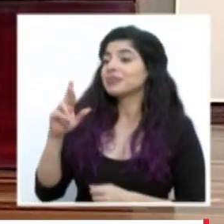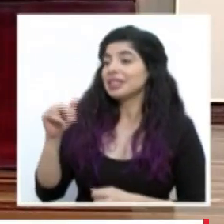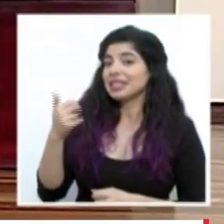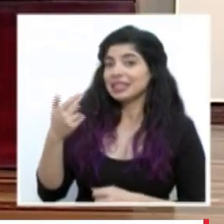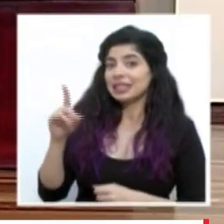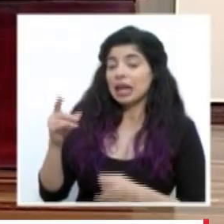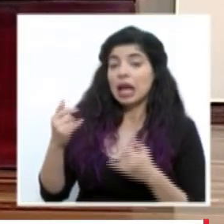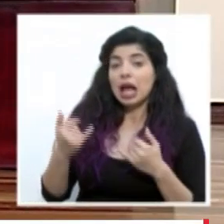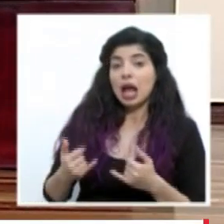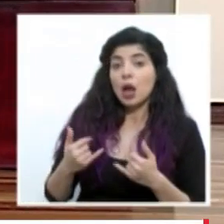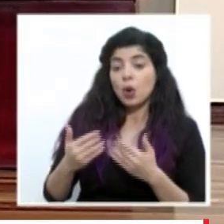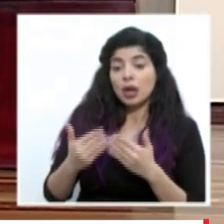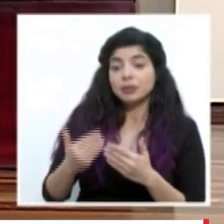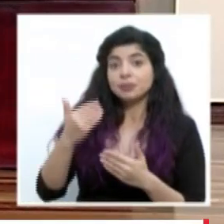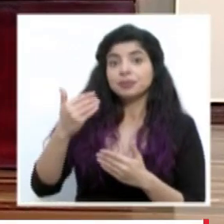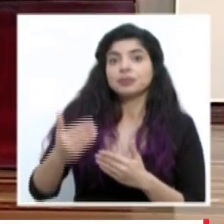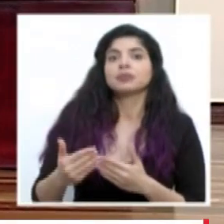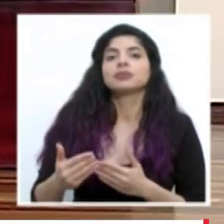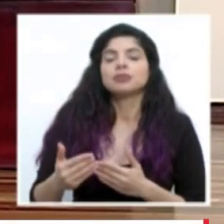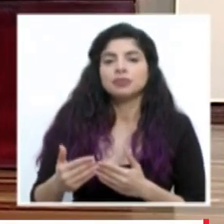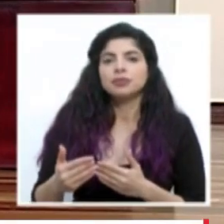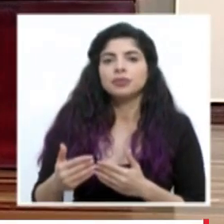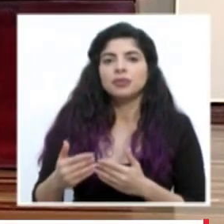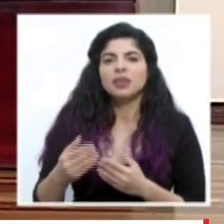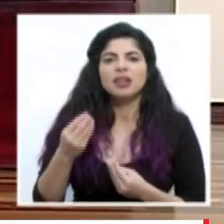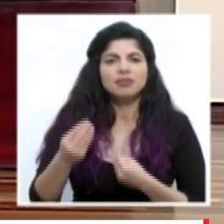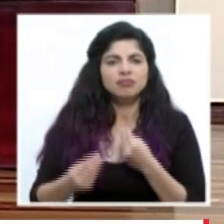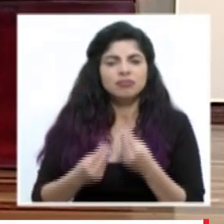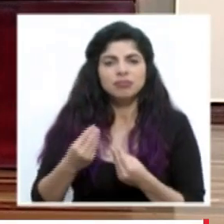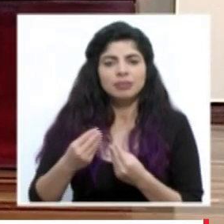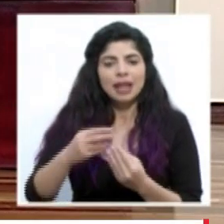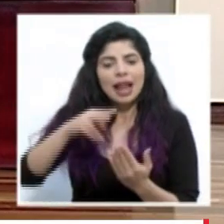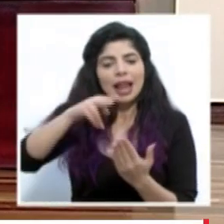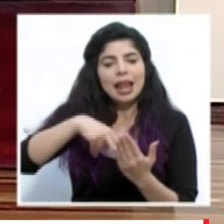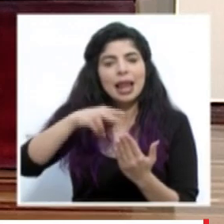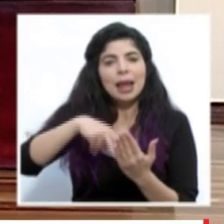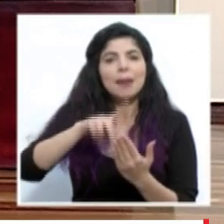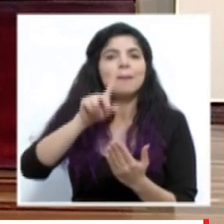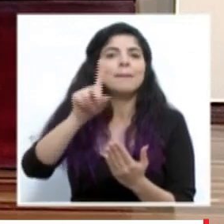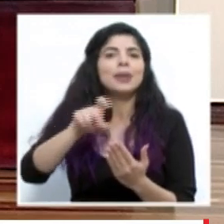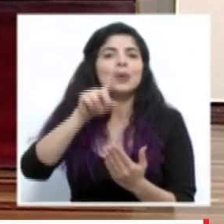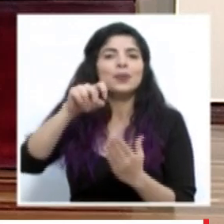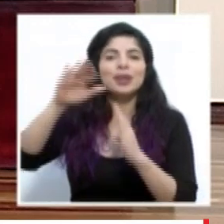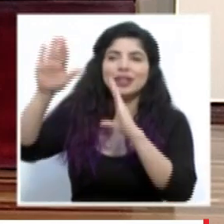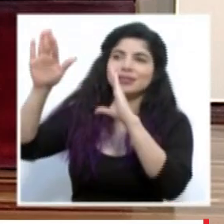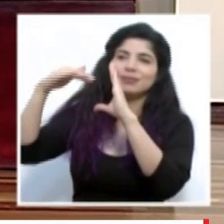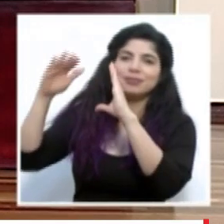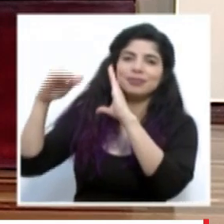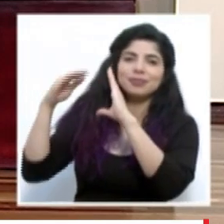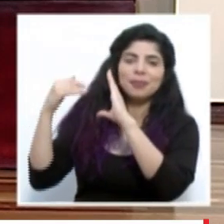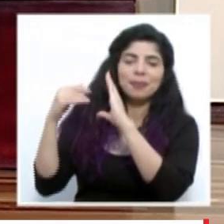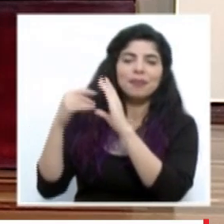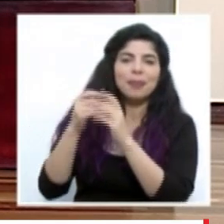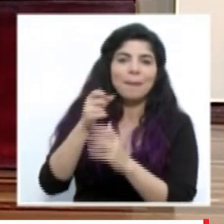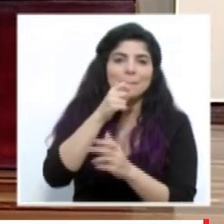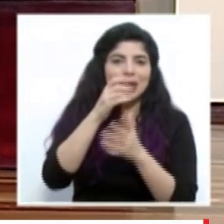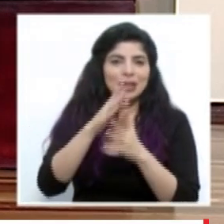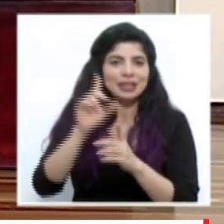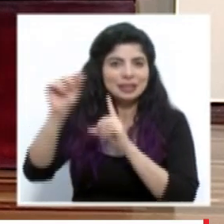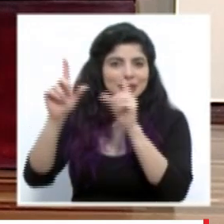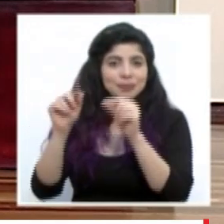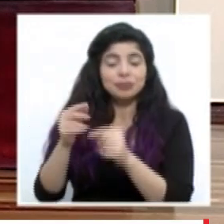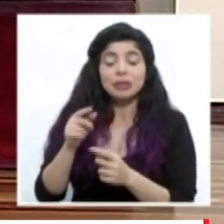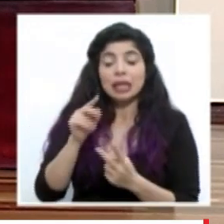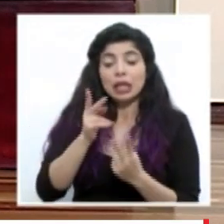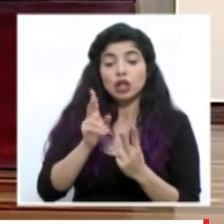Richard. Vamos a proceder a continuación a leer las consultas que nos llegan de los medios regionales. Doctor Salas,